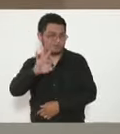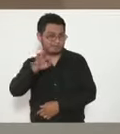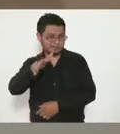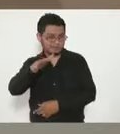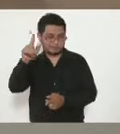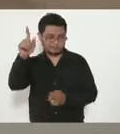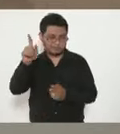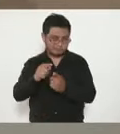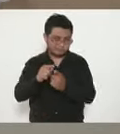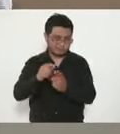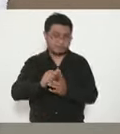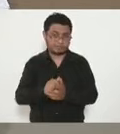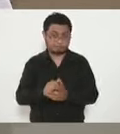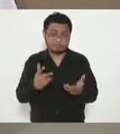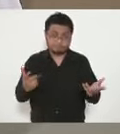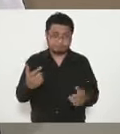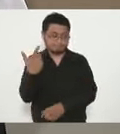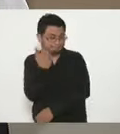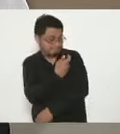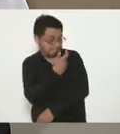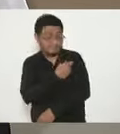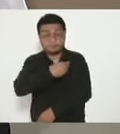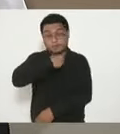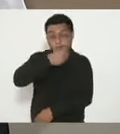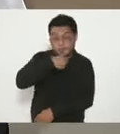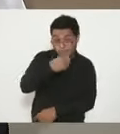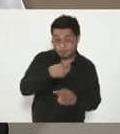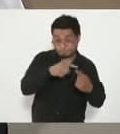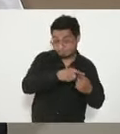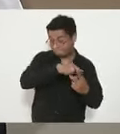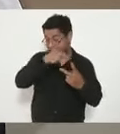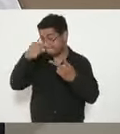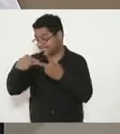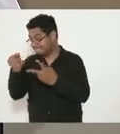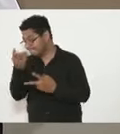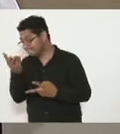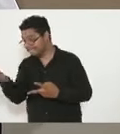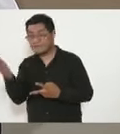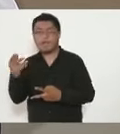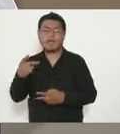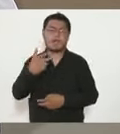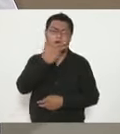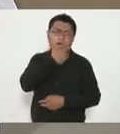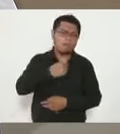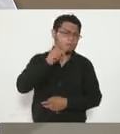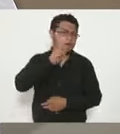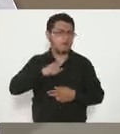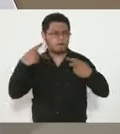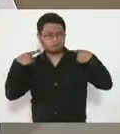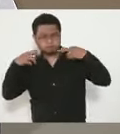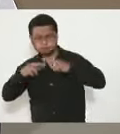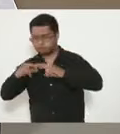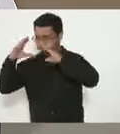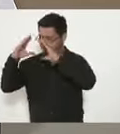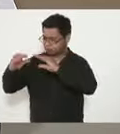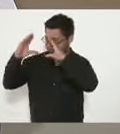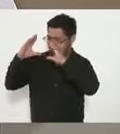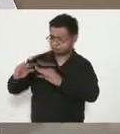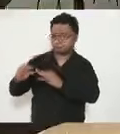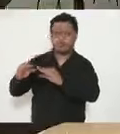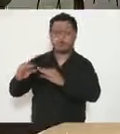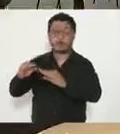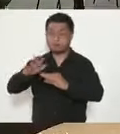si vacunamos a todos los adultos mayores de Yucatán y también a maestras, a maestros, a trabajadores de la